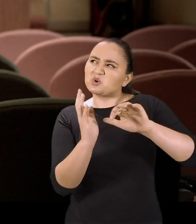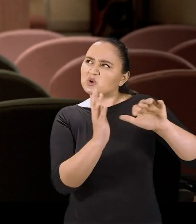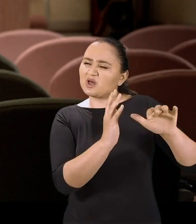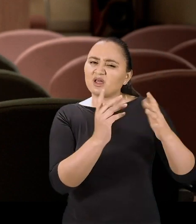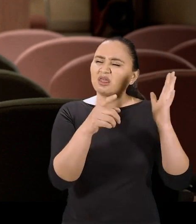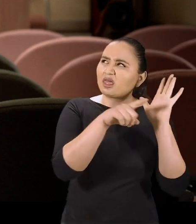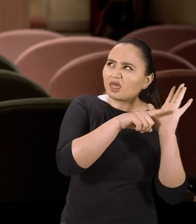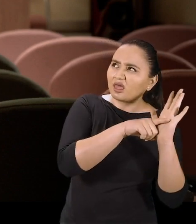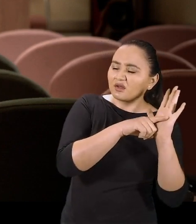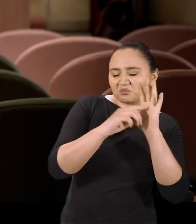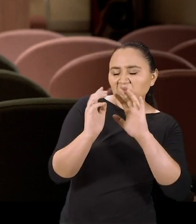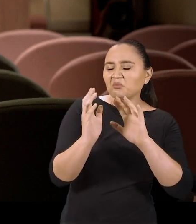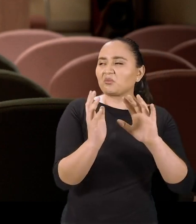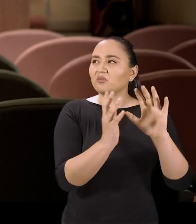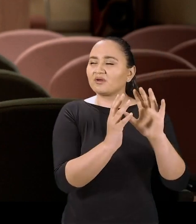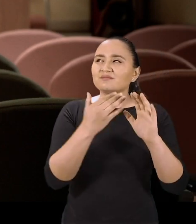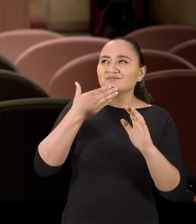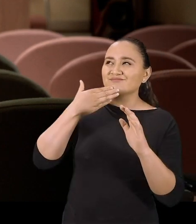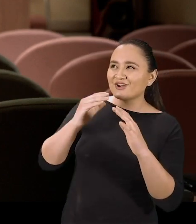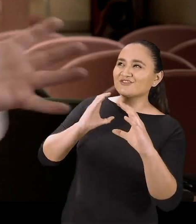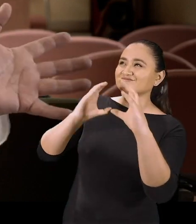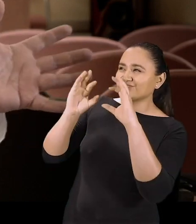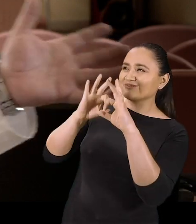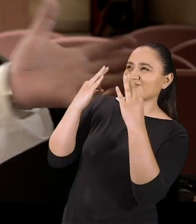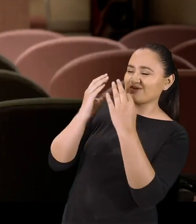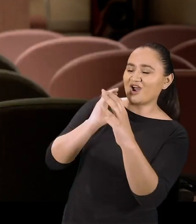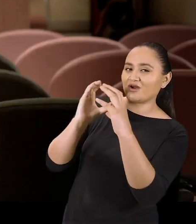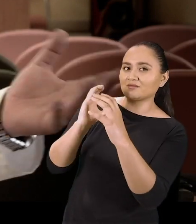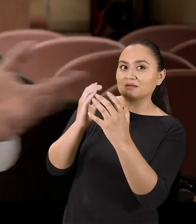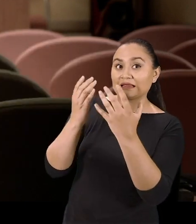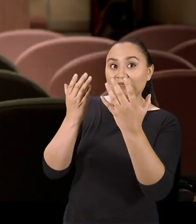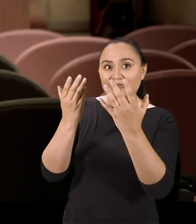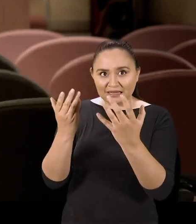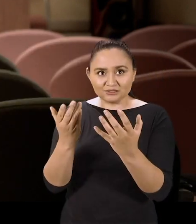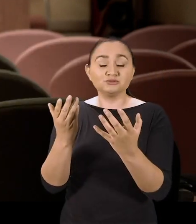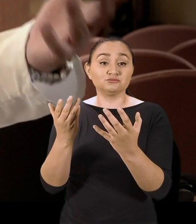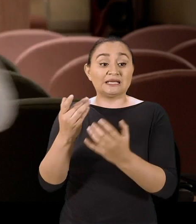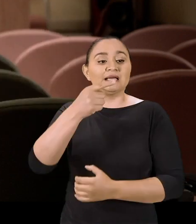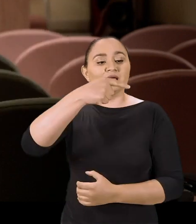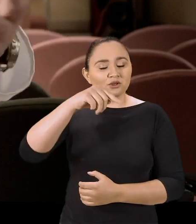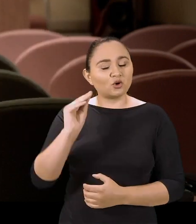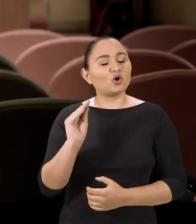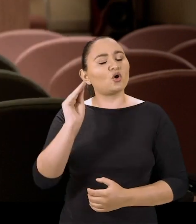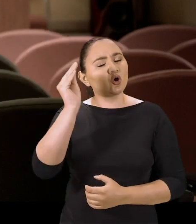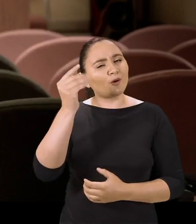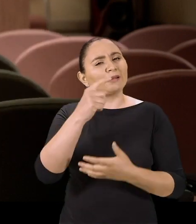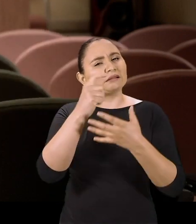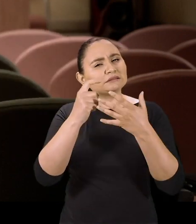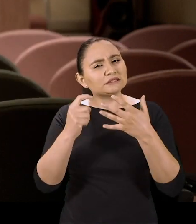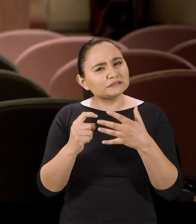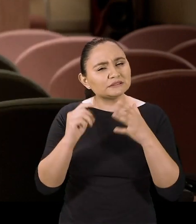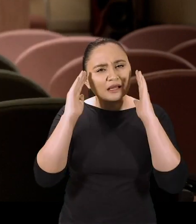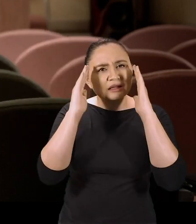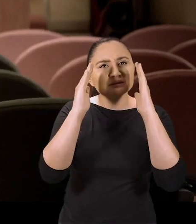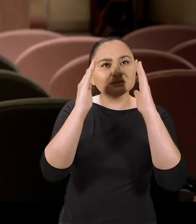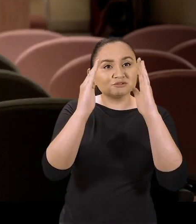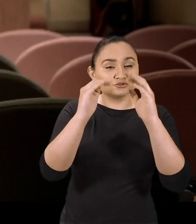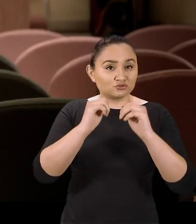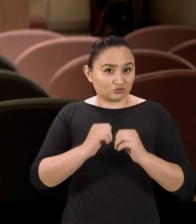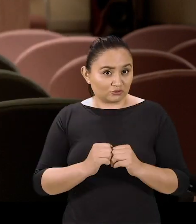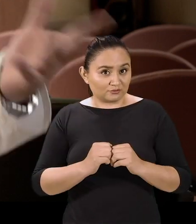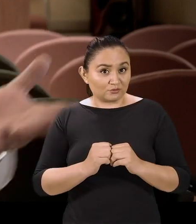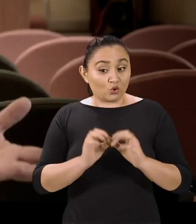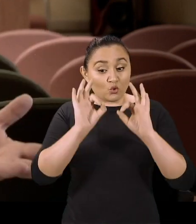no necesita buscar sitios en donde justamente están abiertos a todo tipo de opiniones y están buscando justamente que estos de estos adolescentes